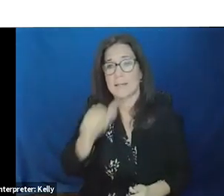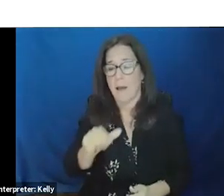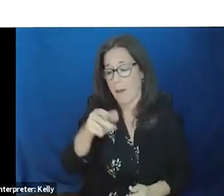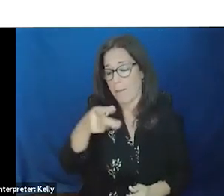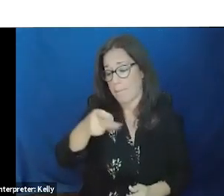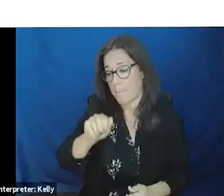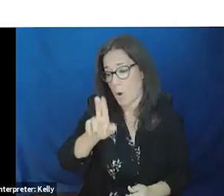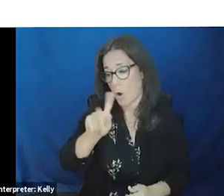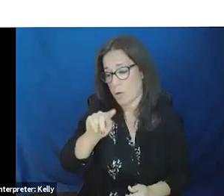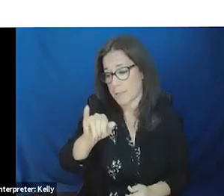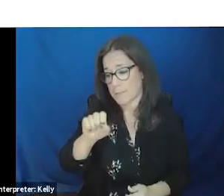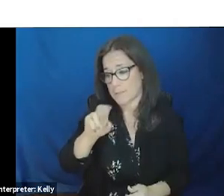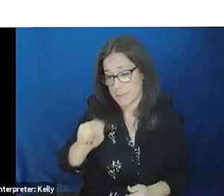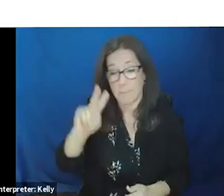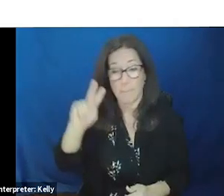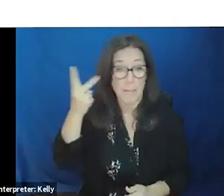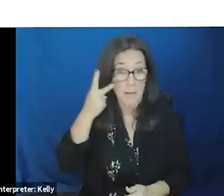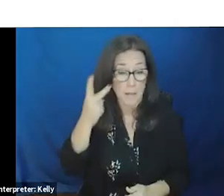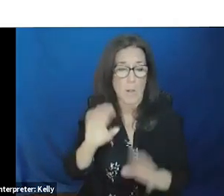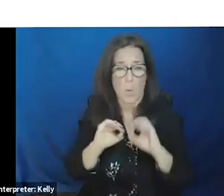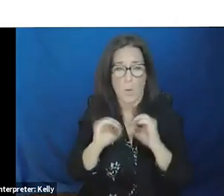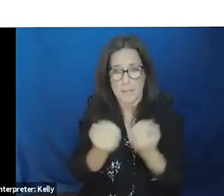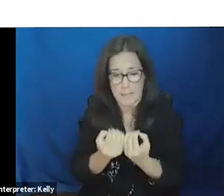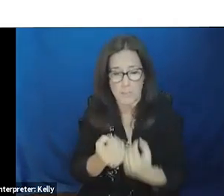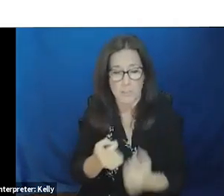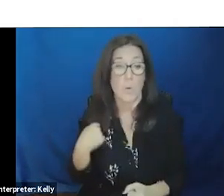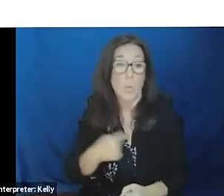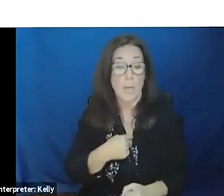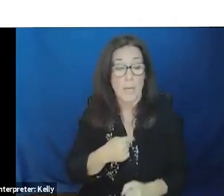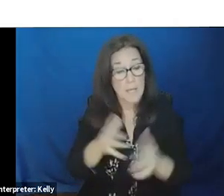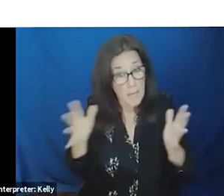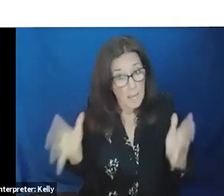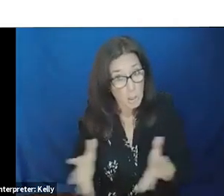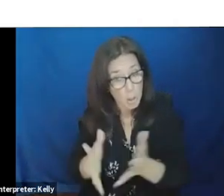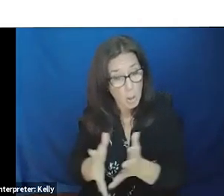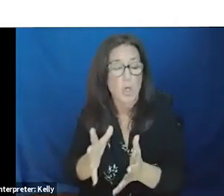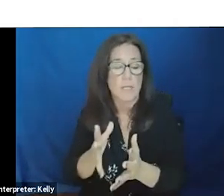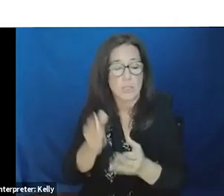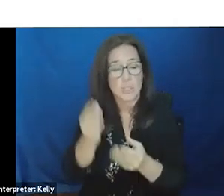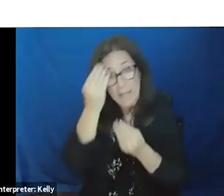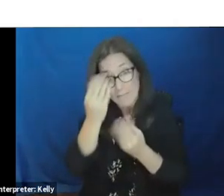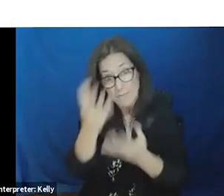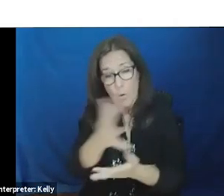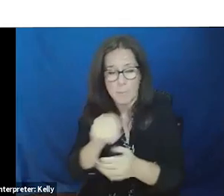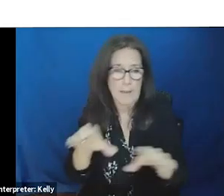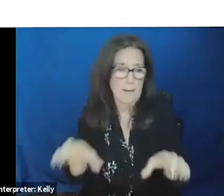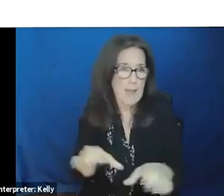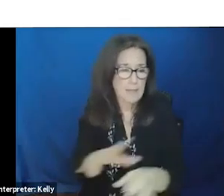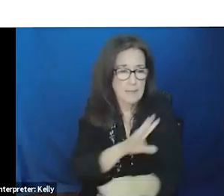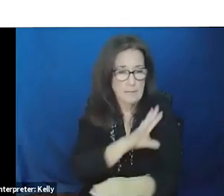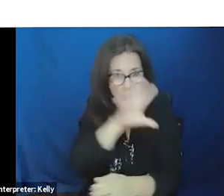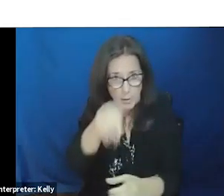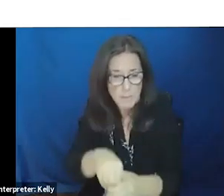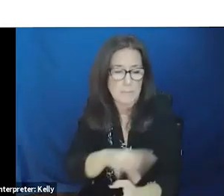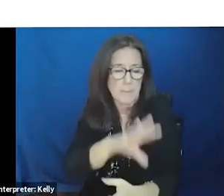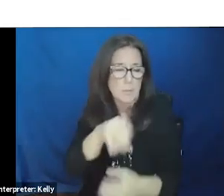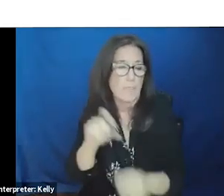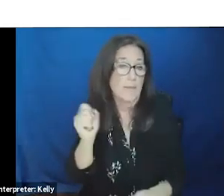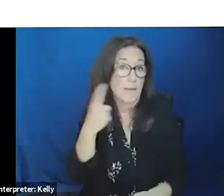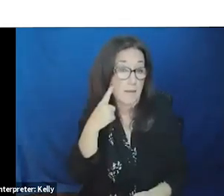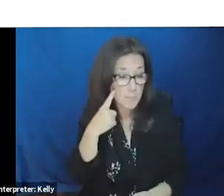la liga de votantes de santa barbara es una organización política no afiliado a un partido